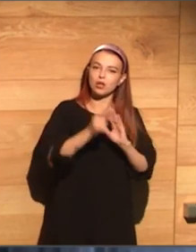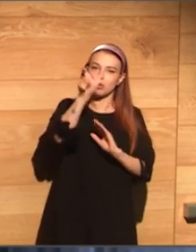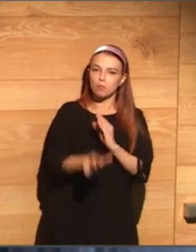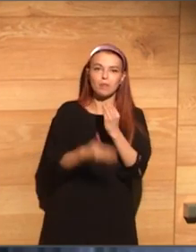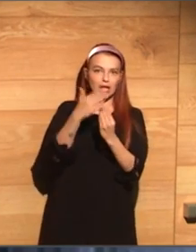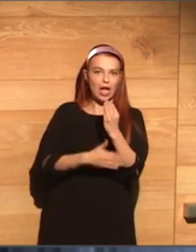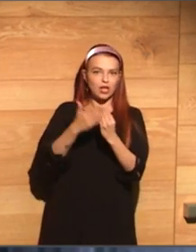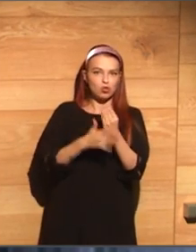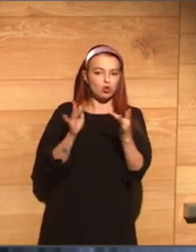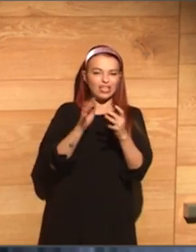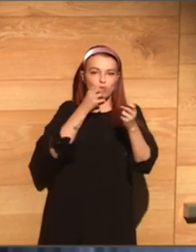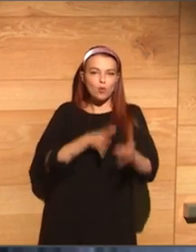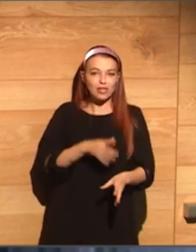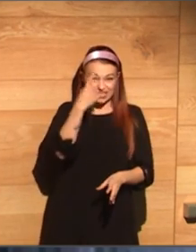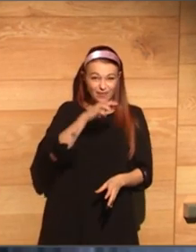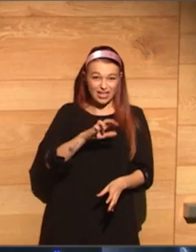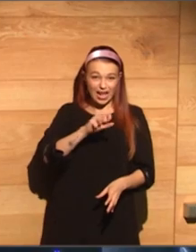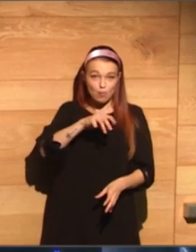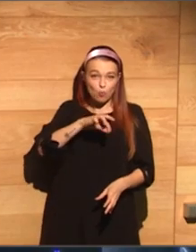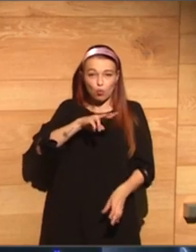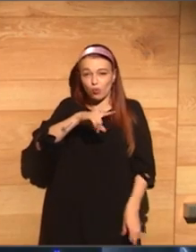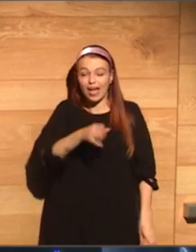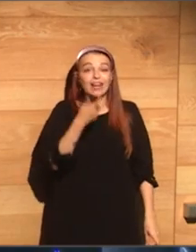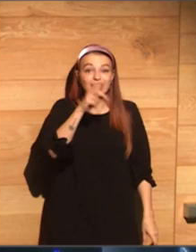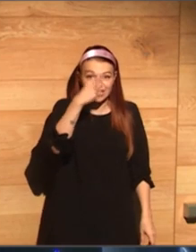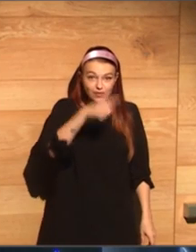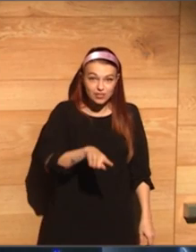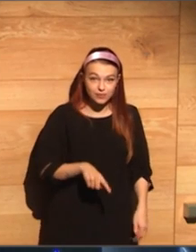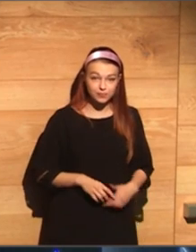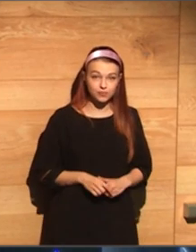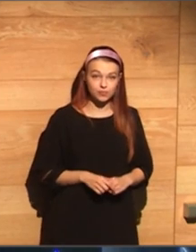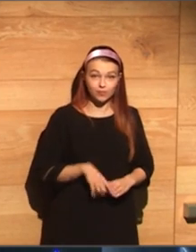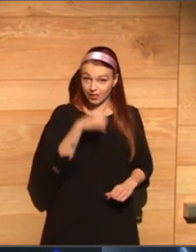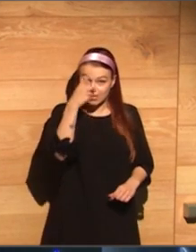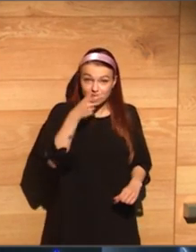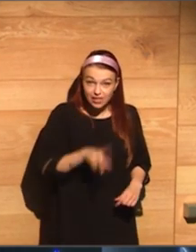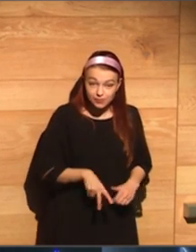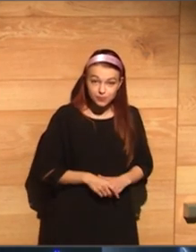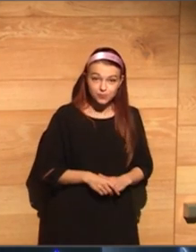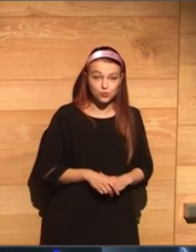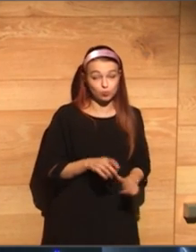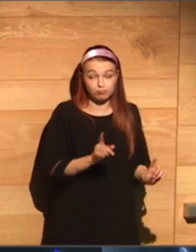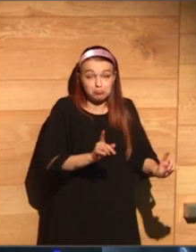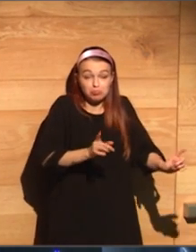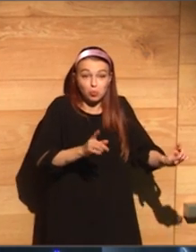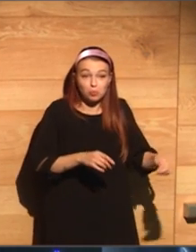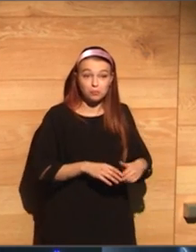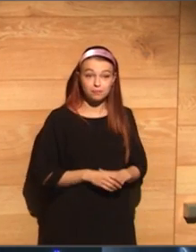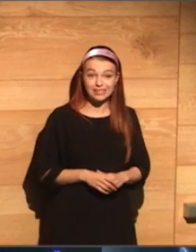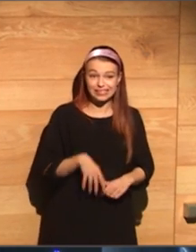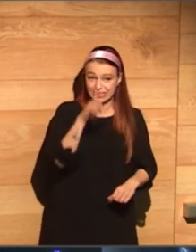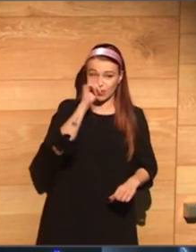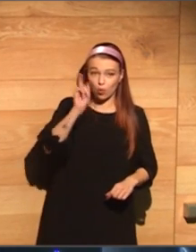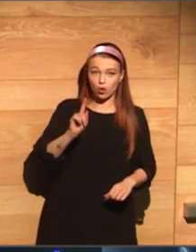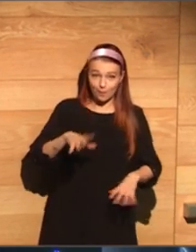bien. Adelante, Juan. ¿Sabéis quién es Raimunda? Tu especial de Raimunda. ¿Sabéis quién es Raimunda? No, no veo, pero caras. Pero no